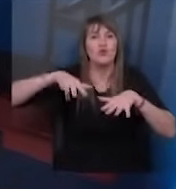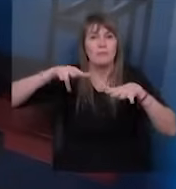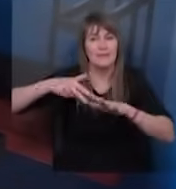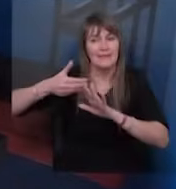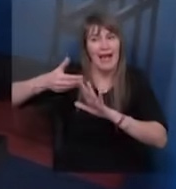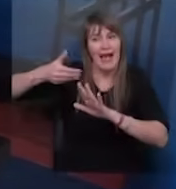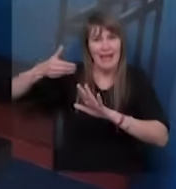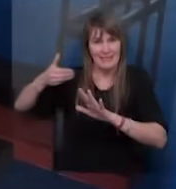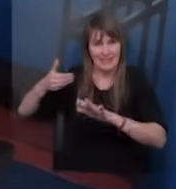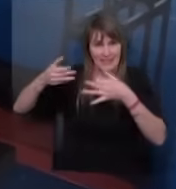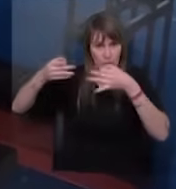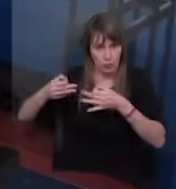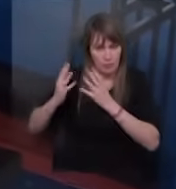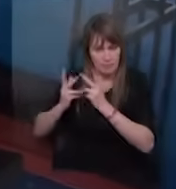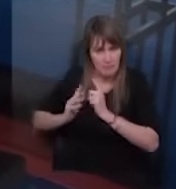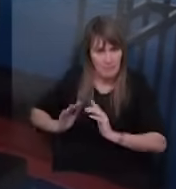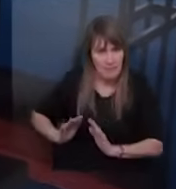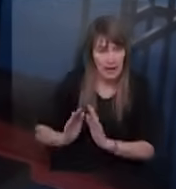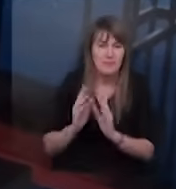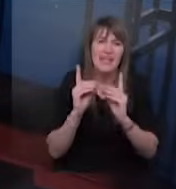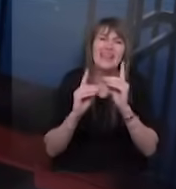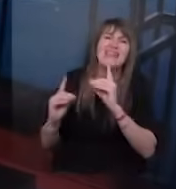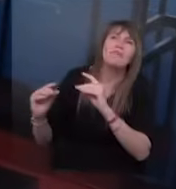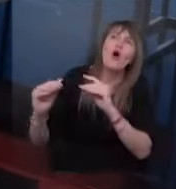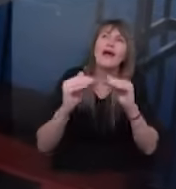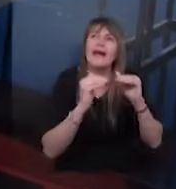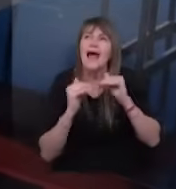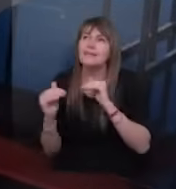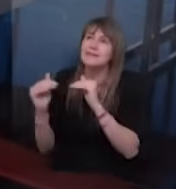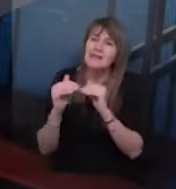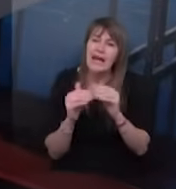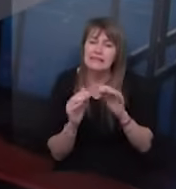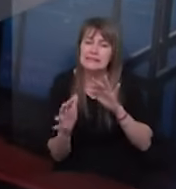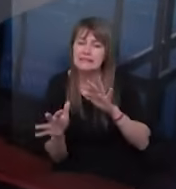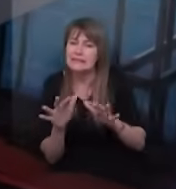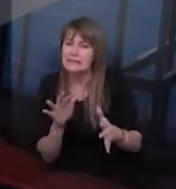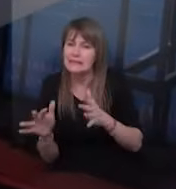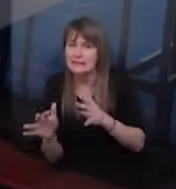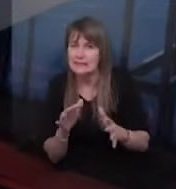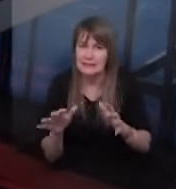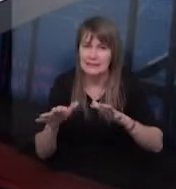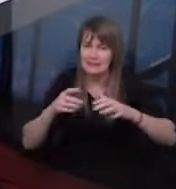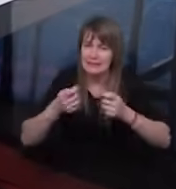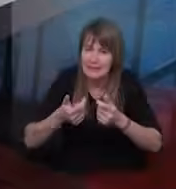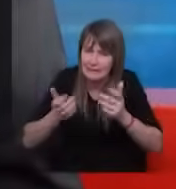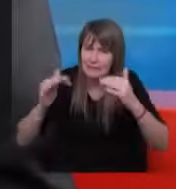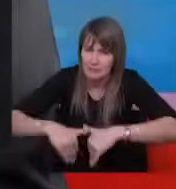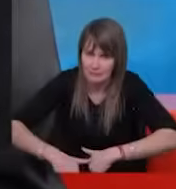Pero ya la democracia estaba tambaleando, de alguna manera. Claro. Y lo que estaba